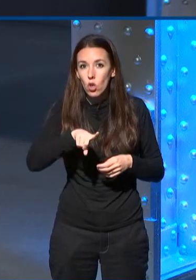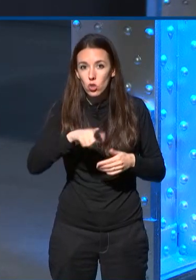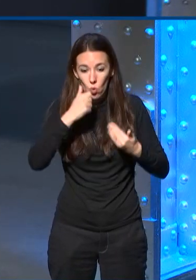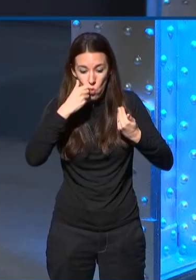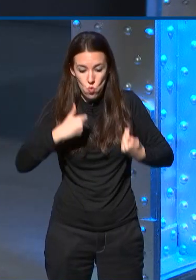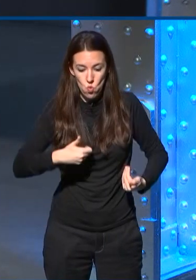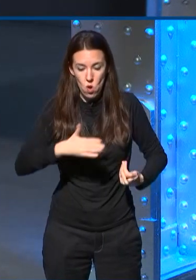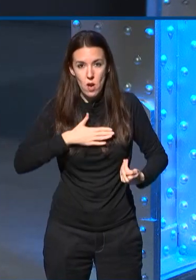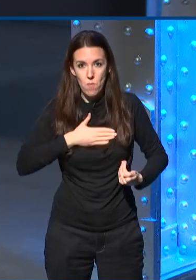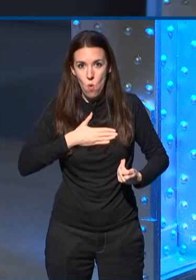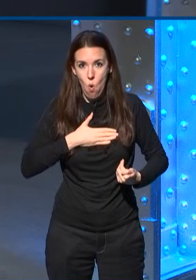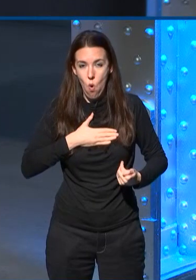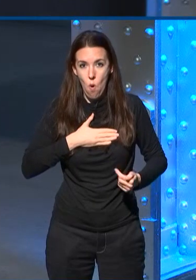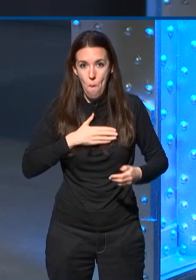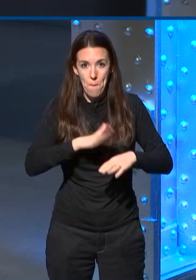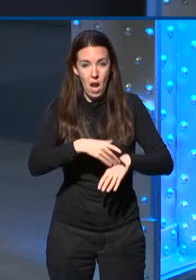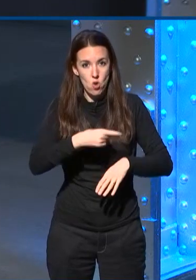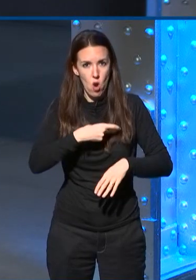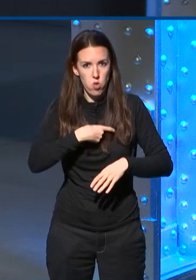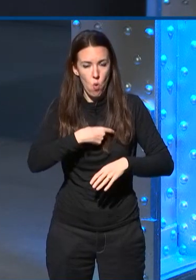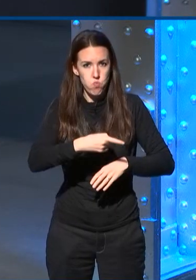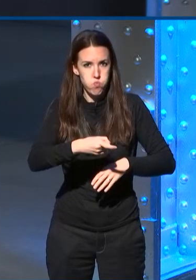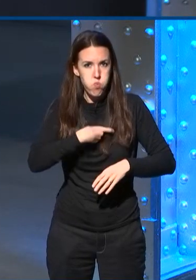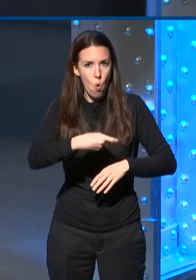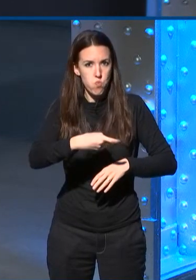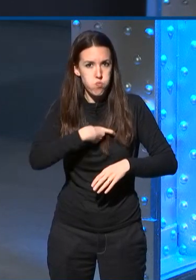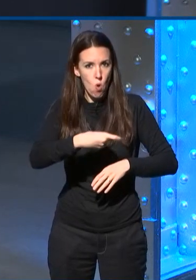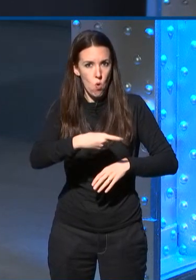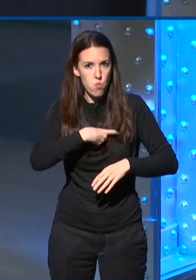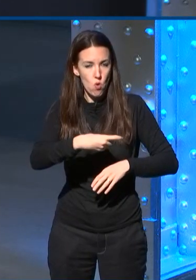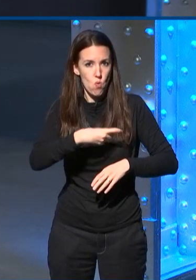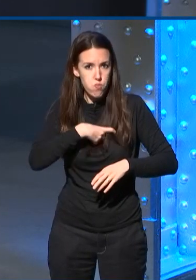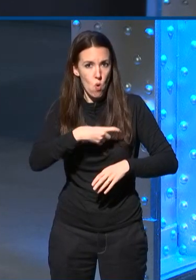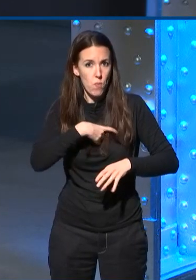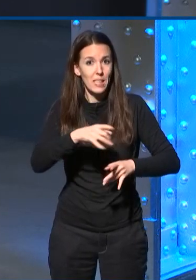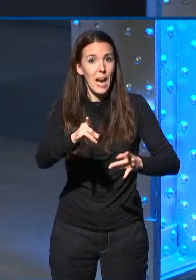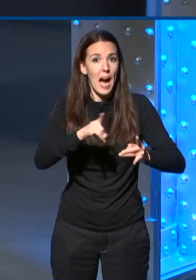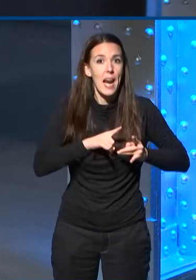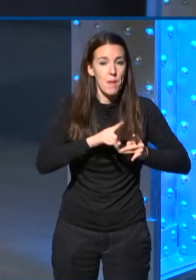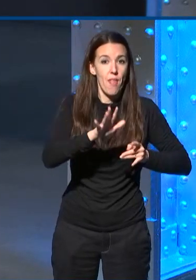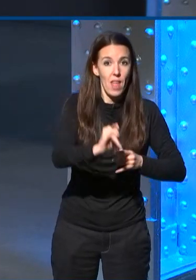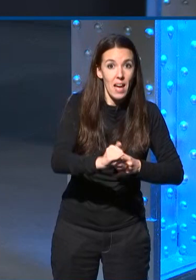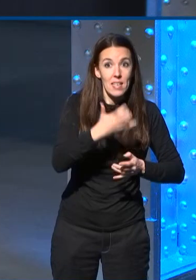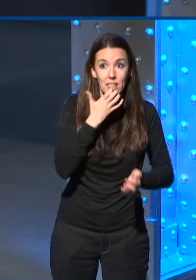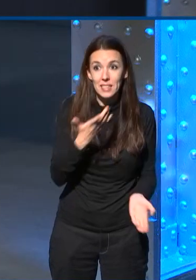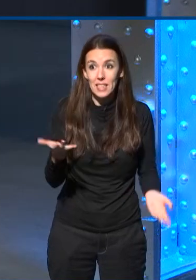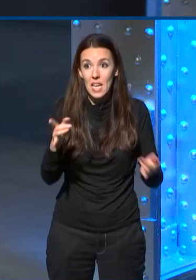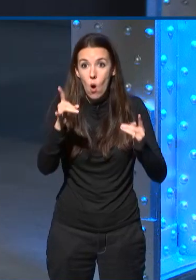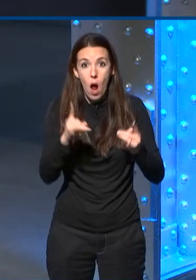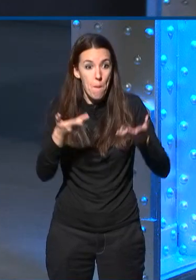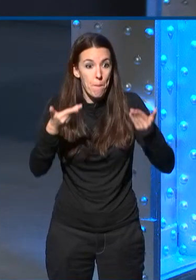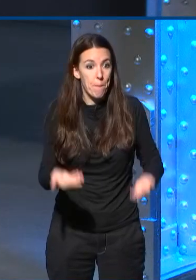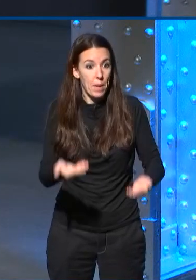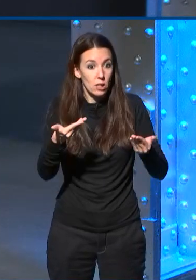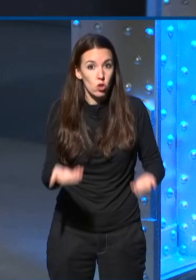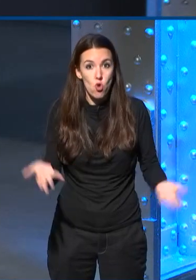diseñados para que nuestro corazón bombee con esta gravedad. Si estamos en un sitio donde no tenemos peso porque la